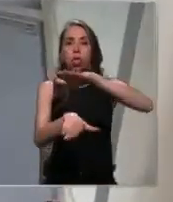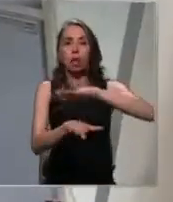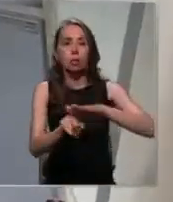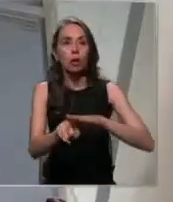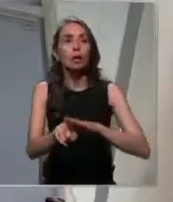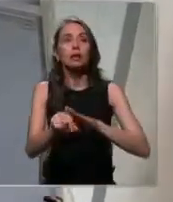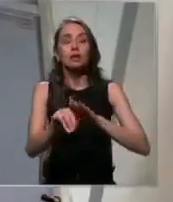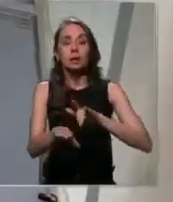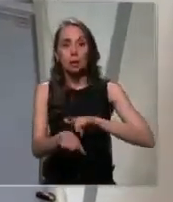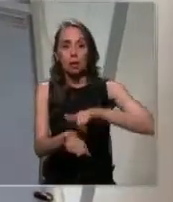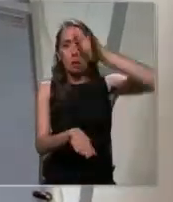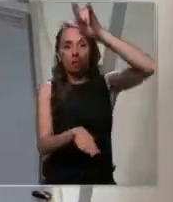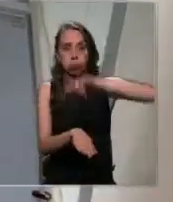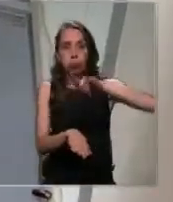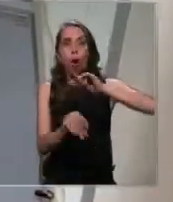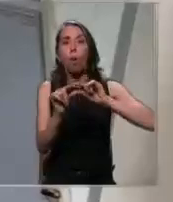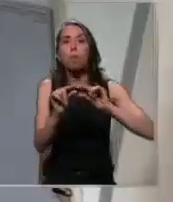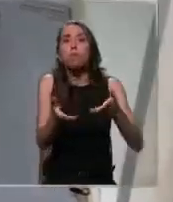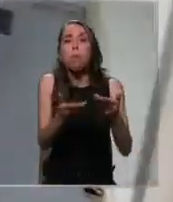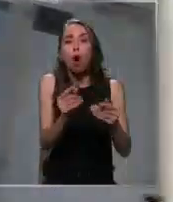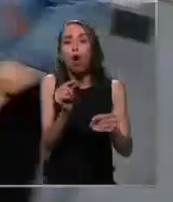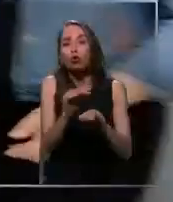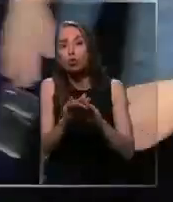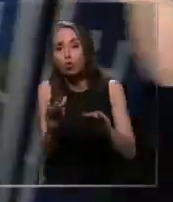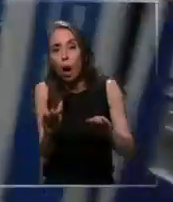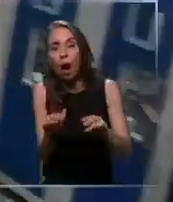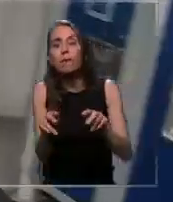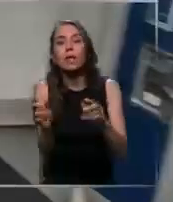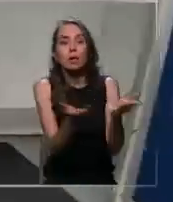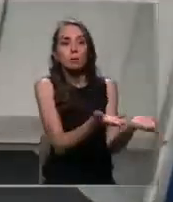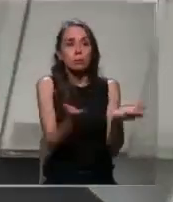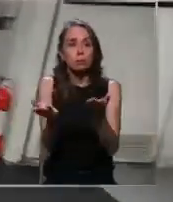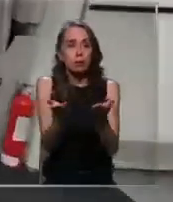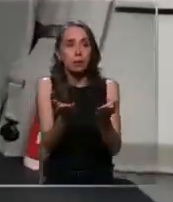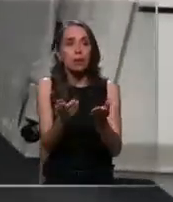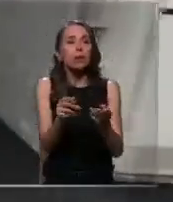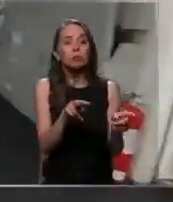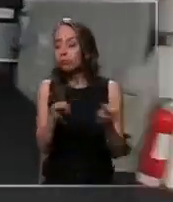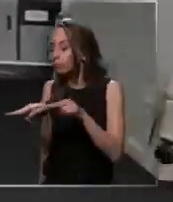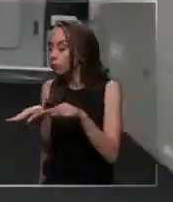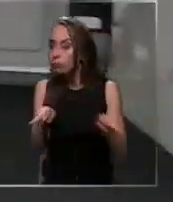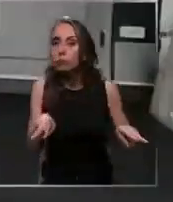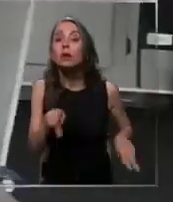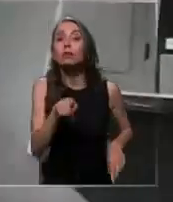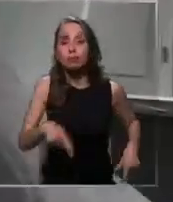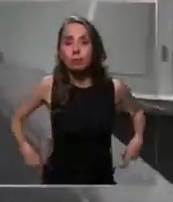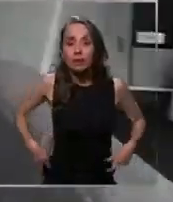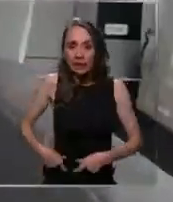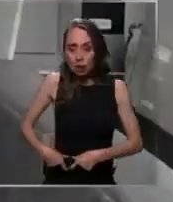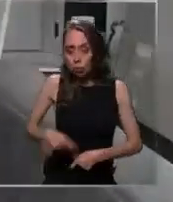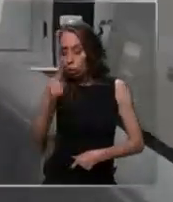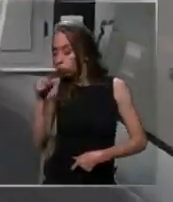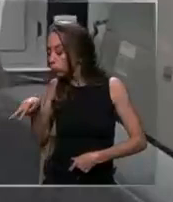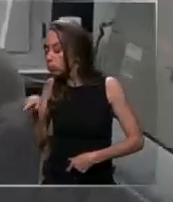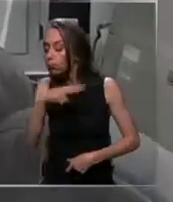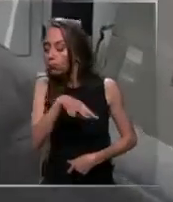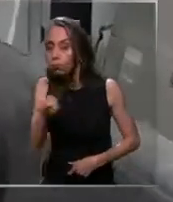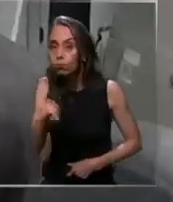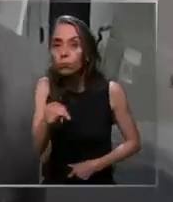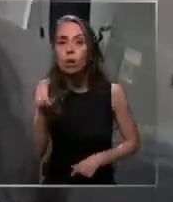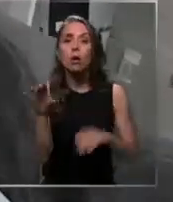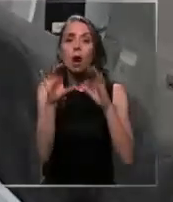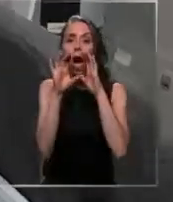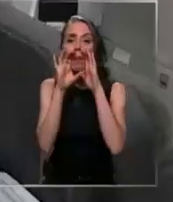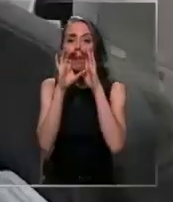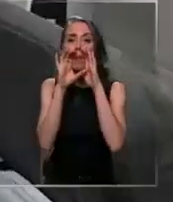Si es una turbulencia ligera o moderada, la tripulación va a pasar revisando cinturones, mientras que por parlante